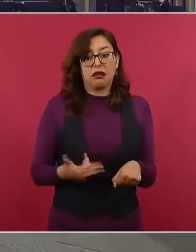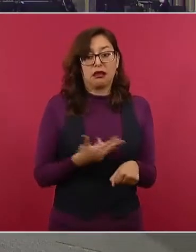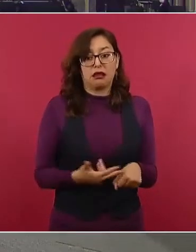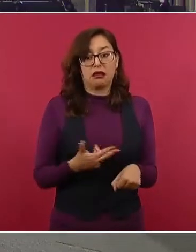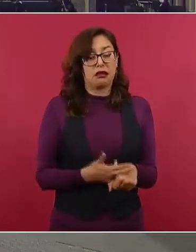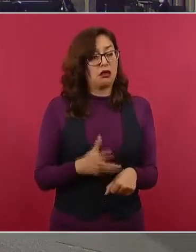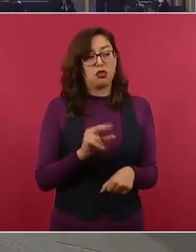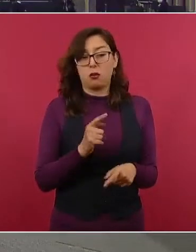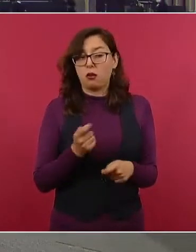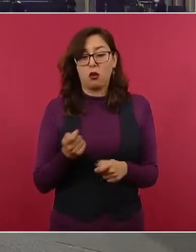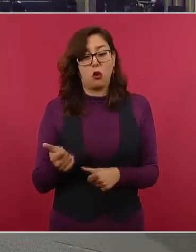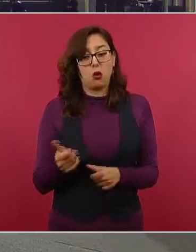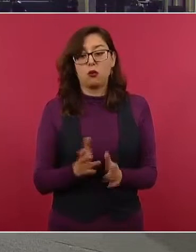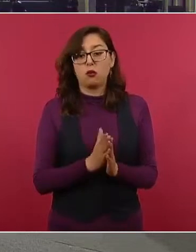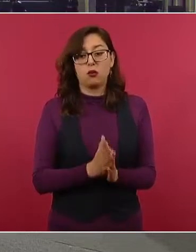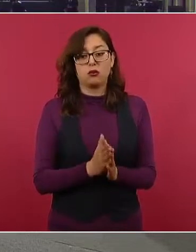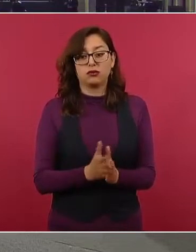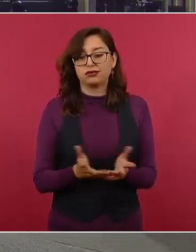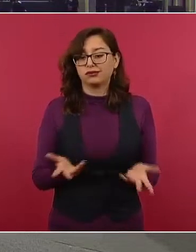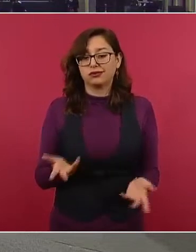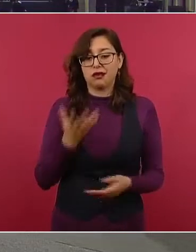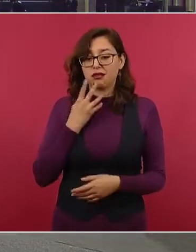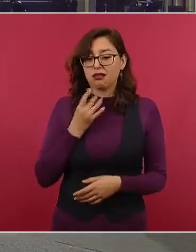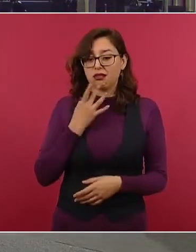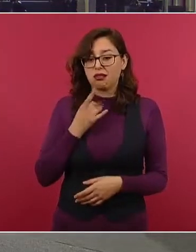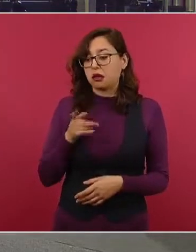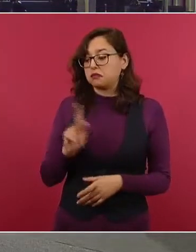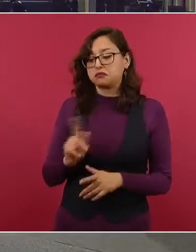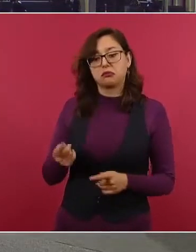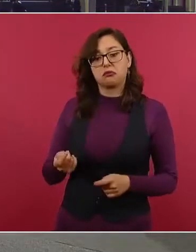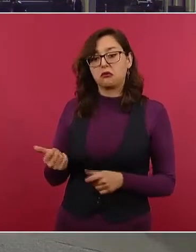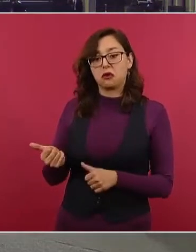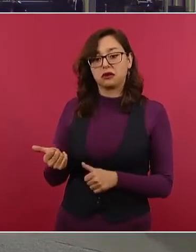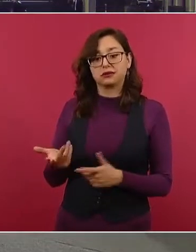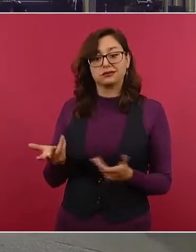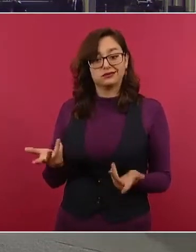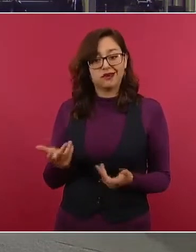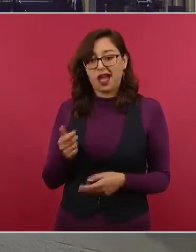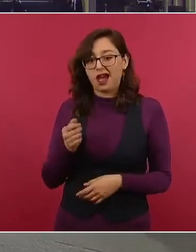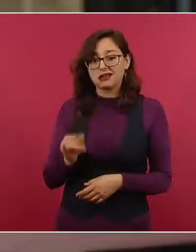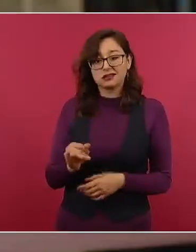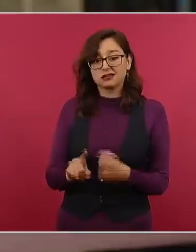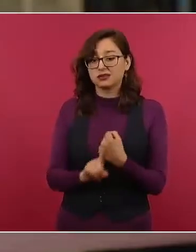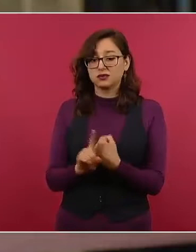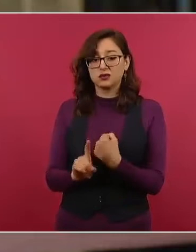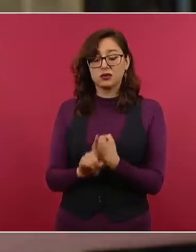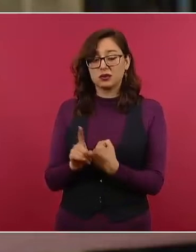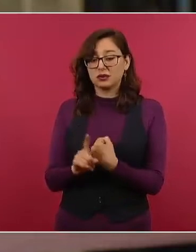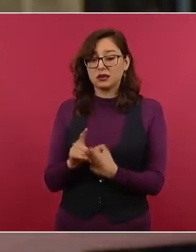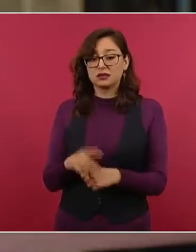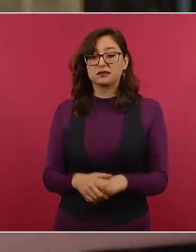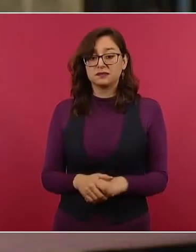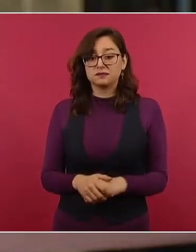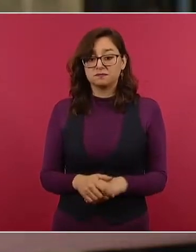que no lo corrieran y por una cosa injustificada, pero bueno, es largo. El asunto es pendientes,